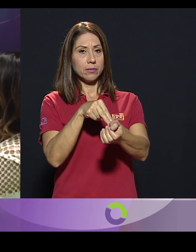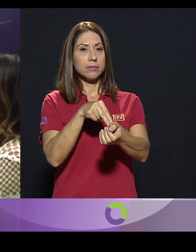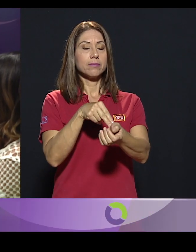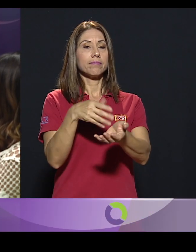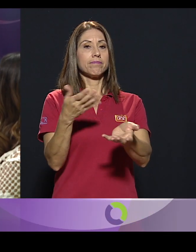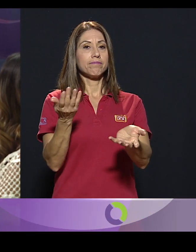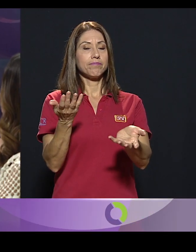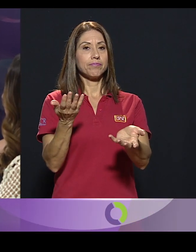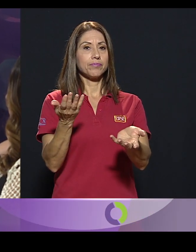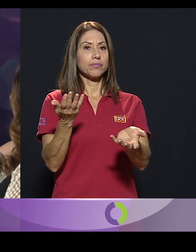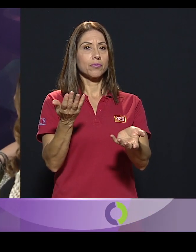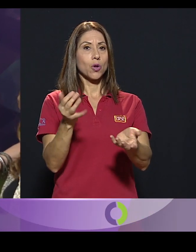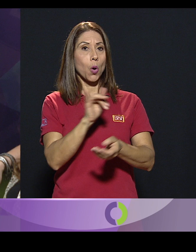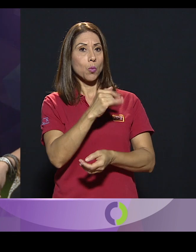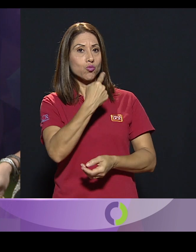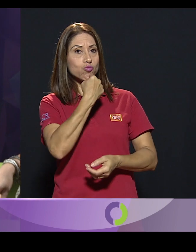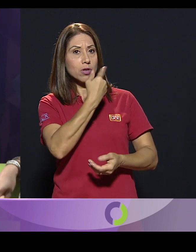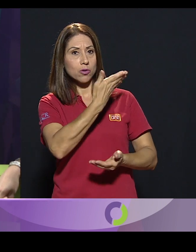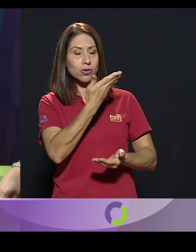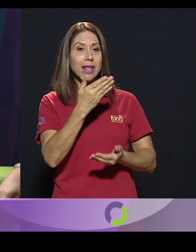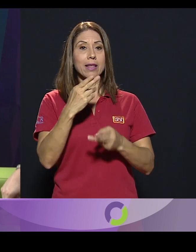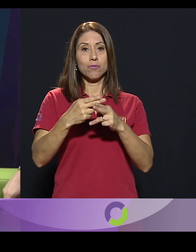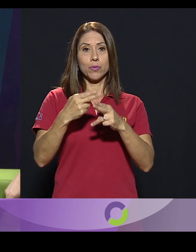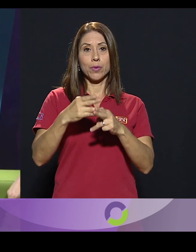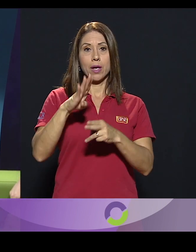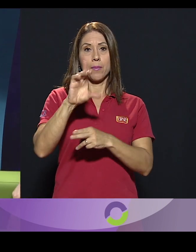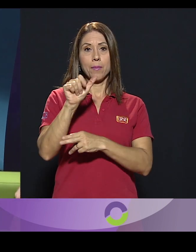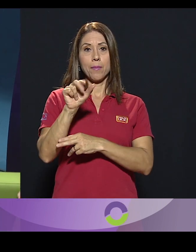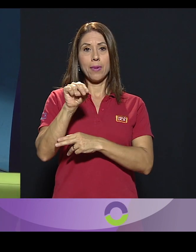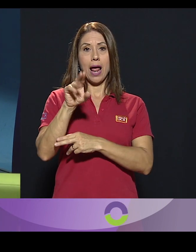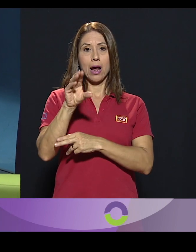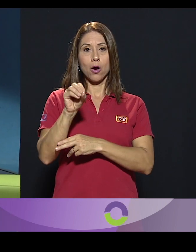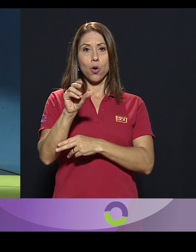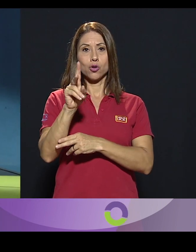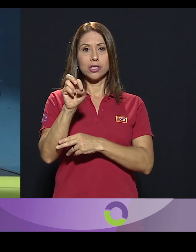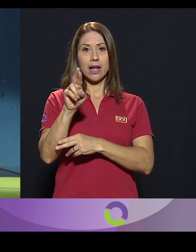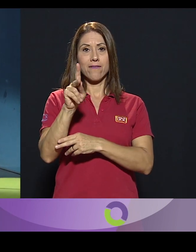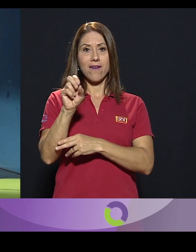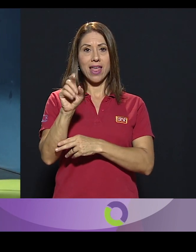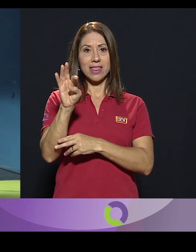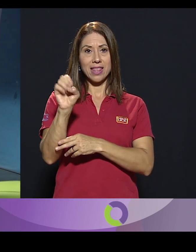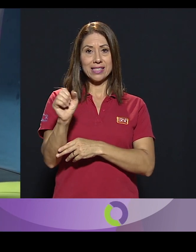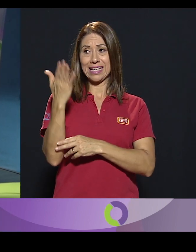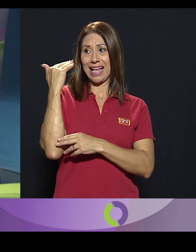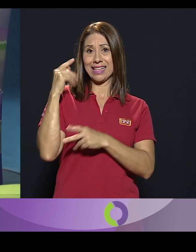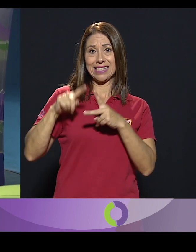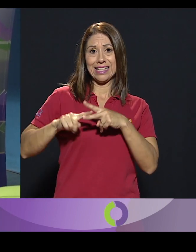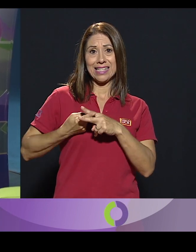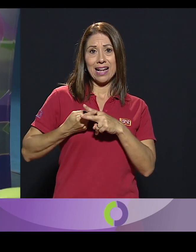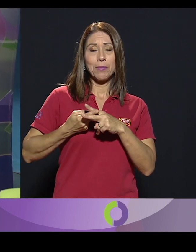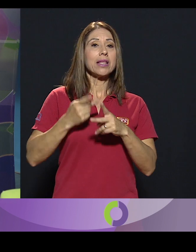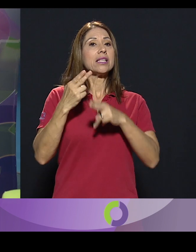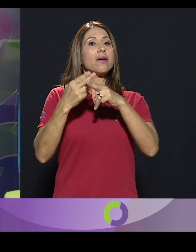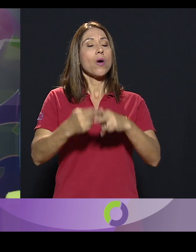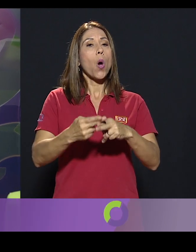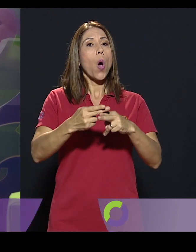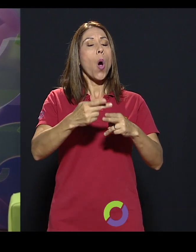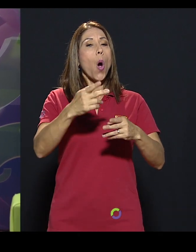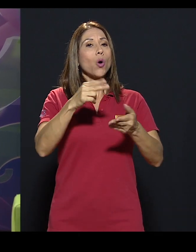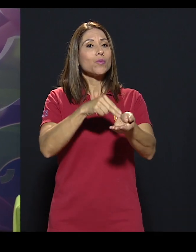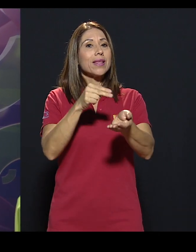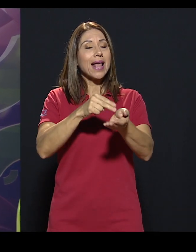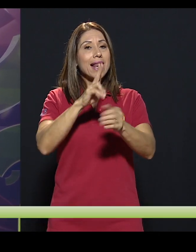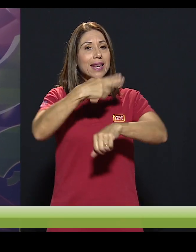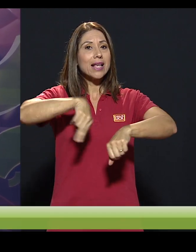el hospital, como usted muy bien dice, Blanco Cervantes, que inicialmente fue el Hospital Nacional